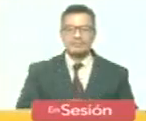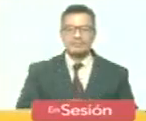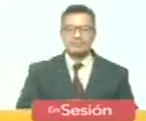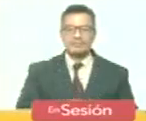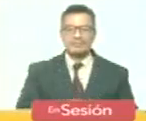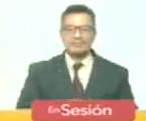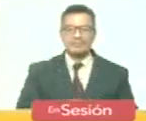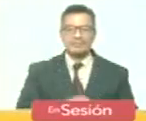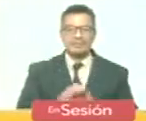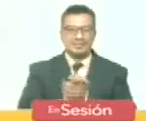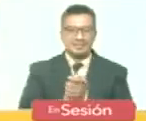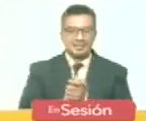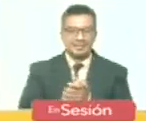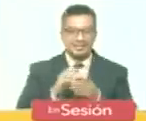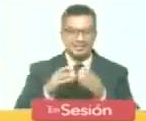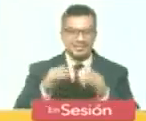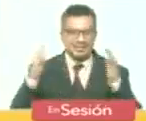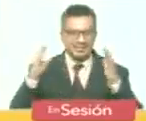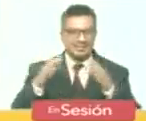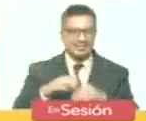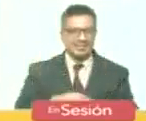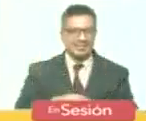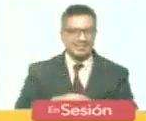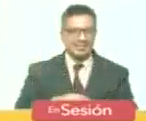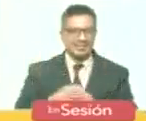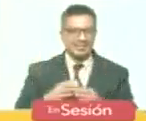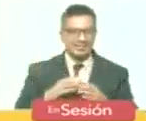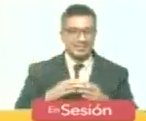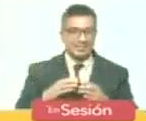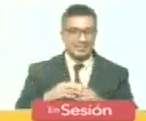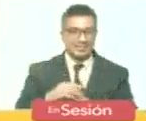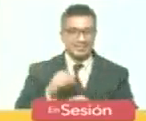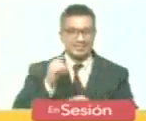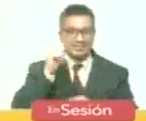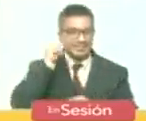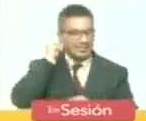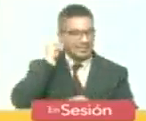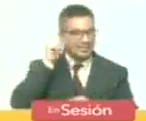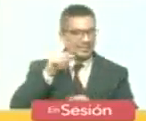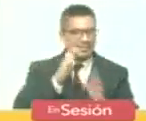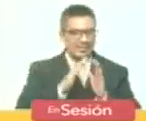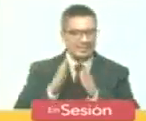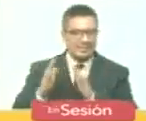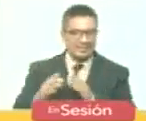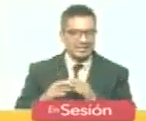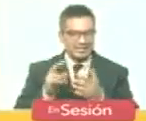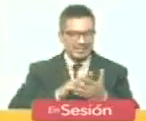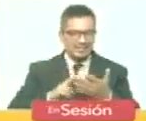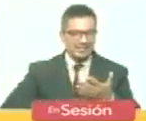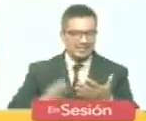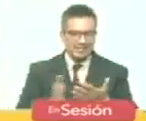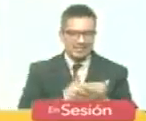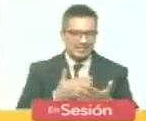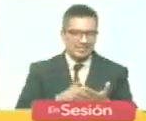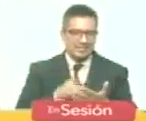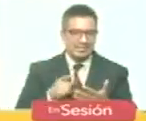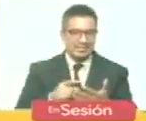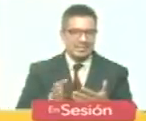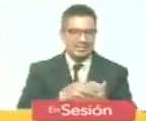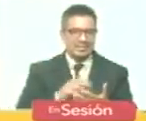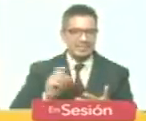este compañero que se nos acaba de morir, Ana Herrera, estábamos revisando minuciosamente la